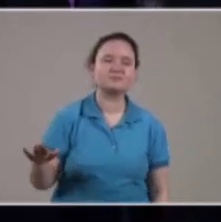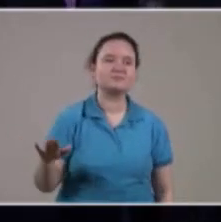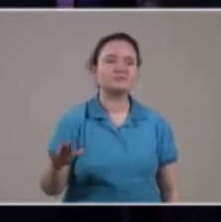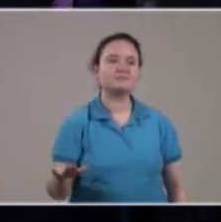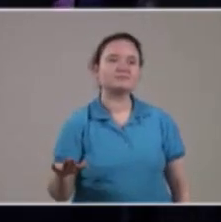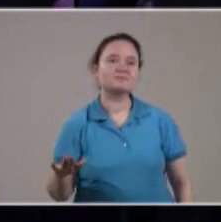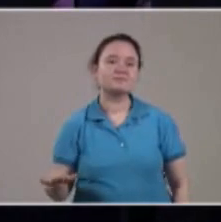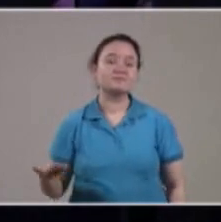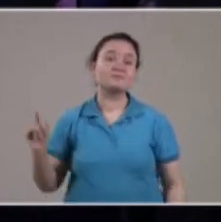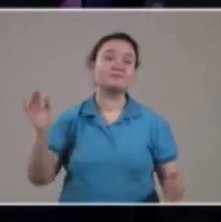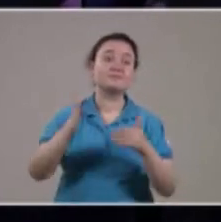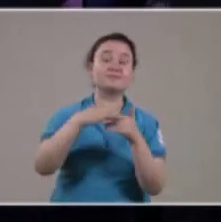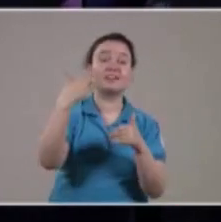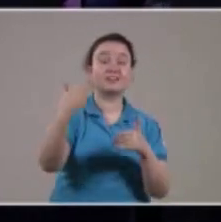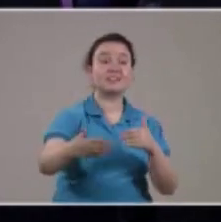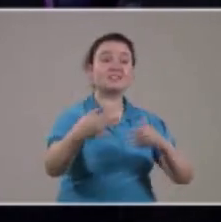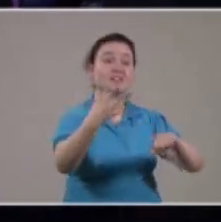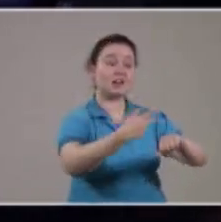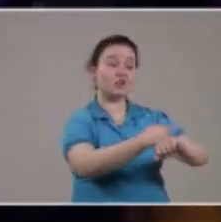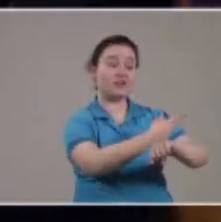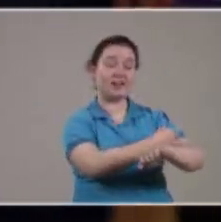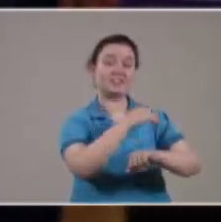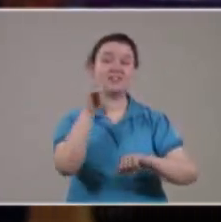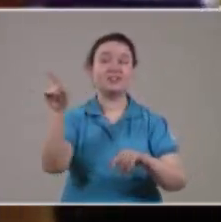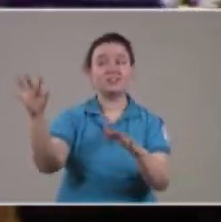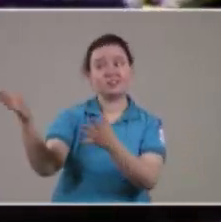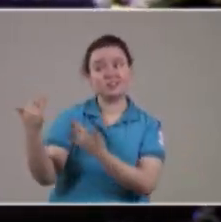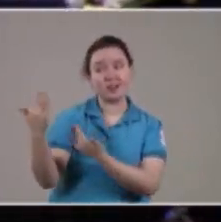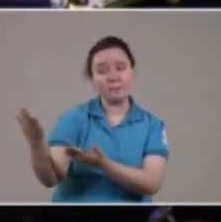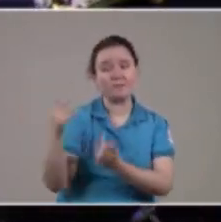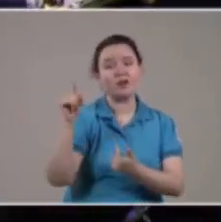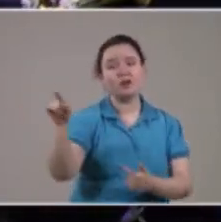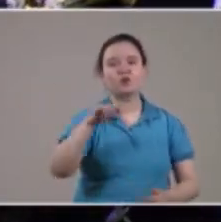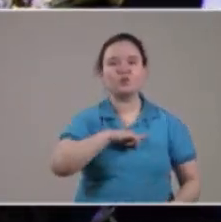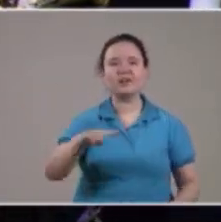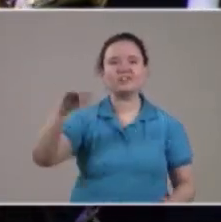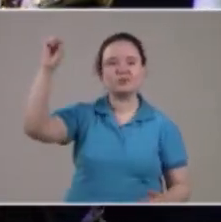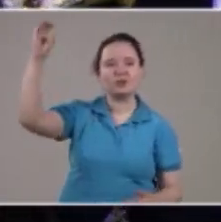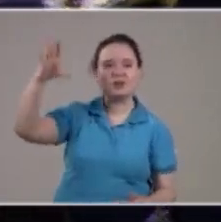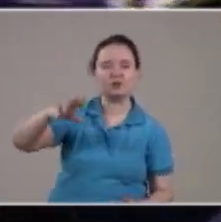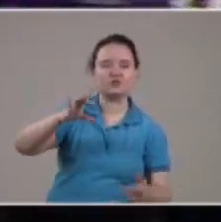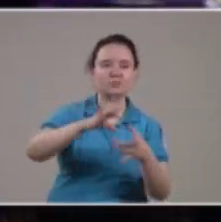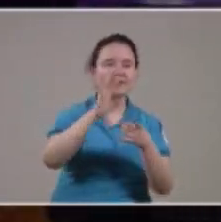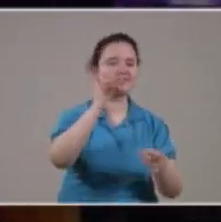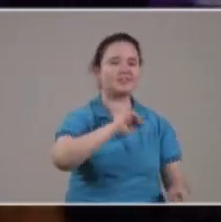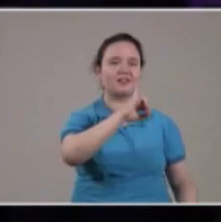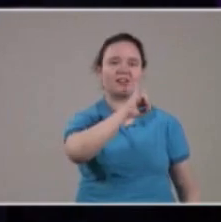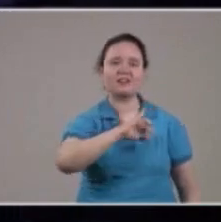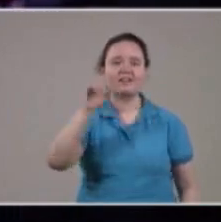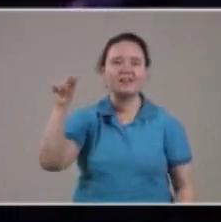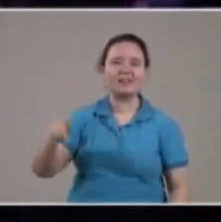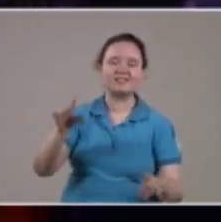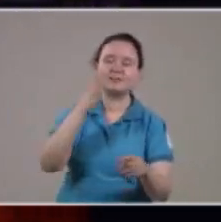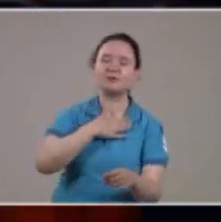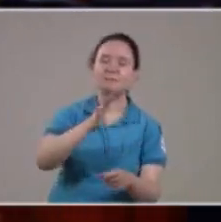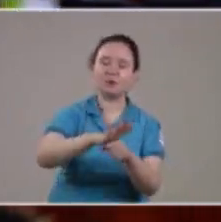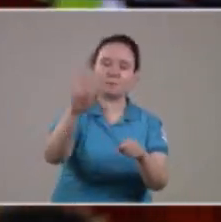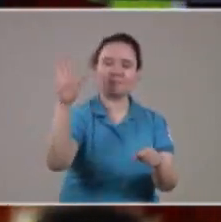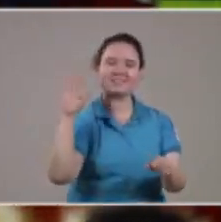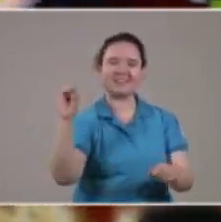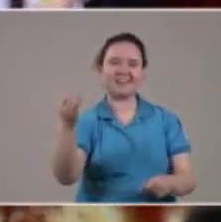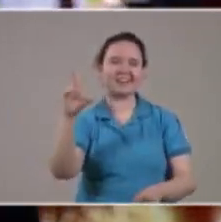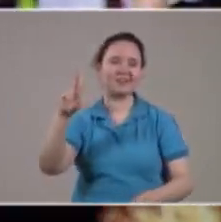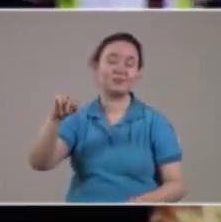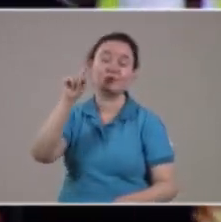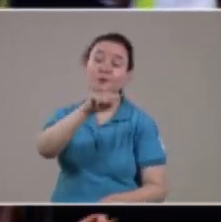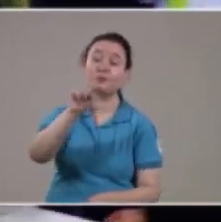Detrás de las ovejas te llamé, tú eres una lámpara de Israel, y esta es mi promesa, que a uno